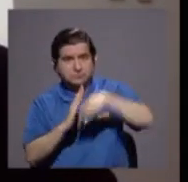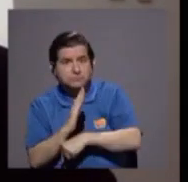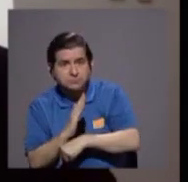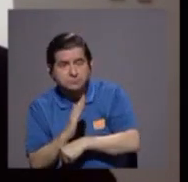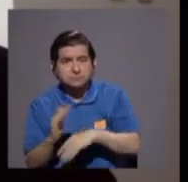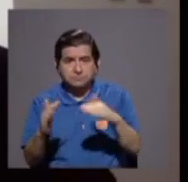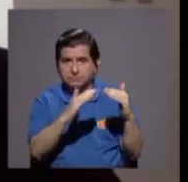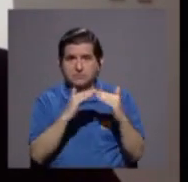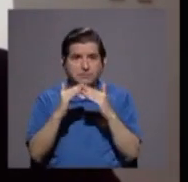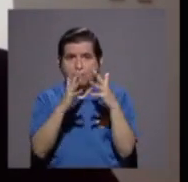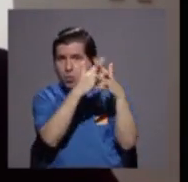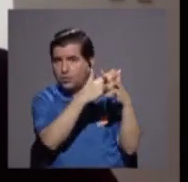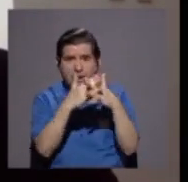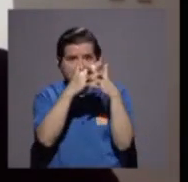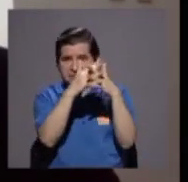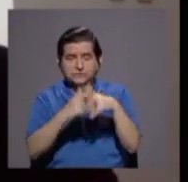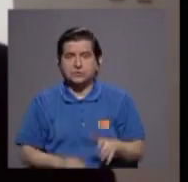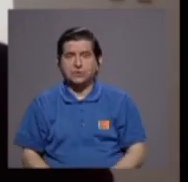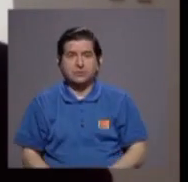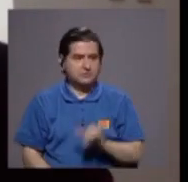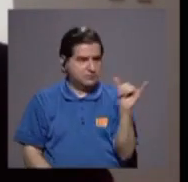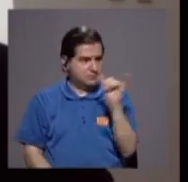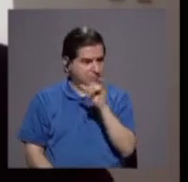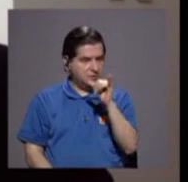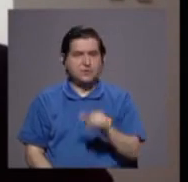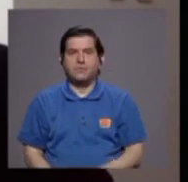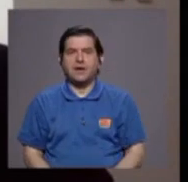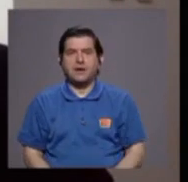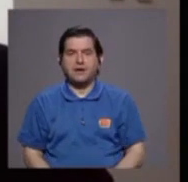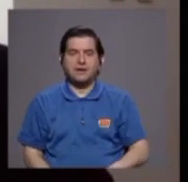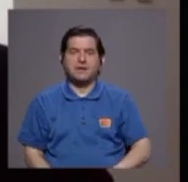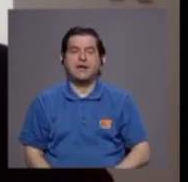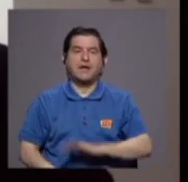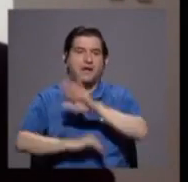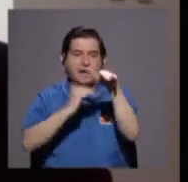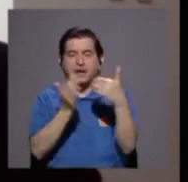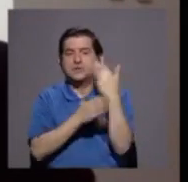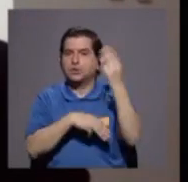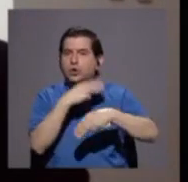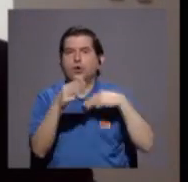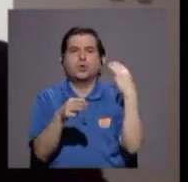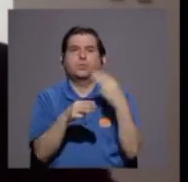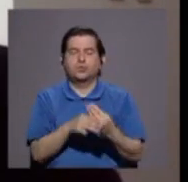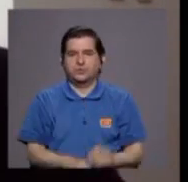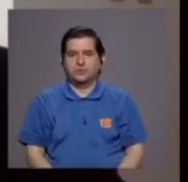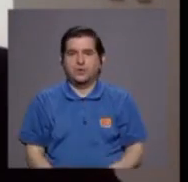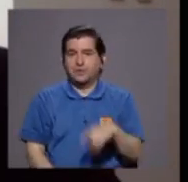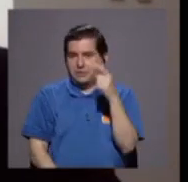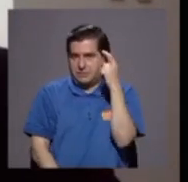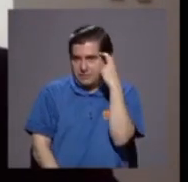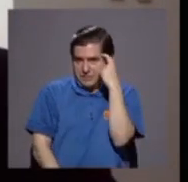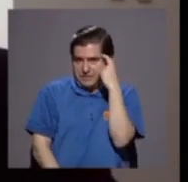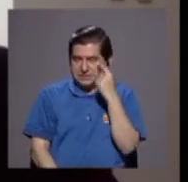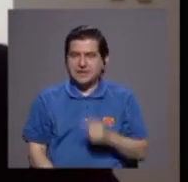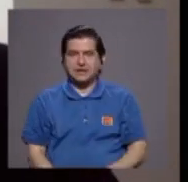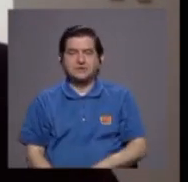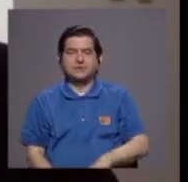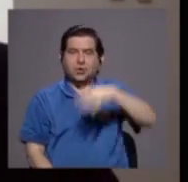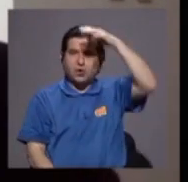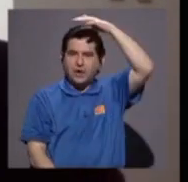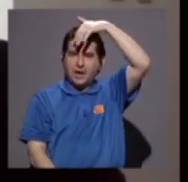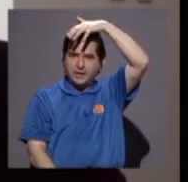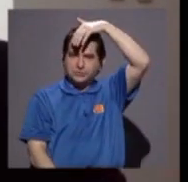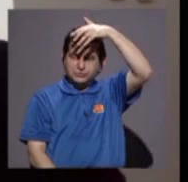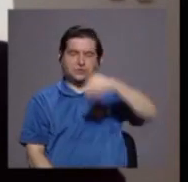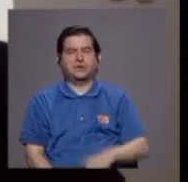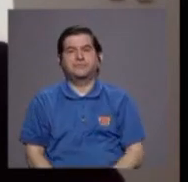sobre la población estadounidense, sino también sobre el resto del mundo. De cara a Trump,